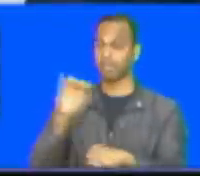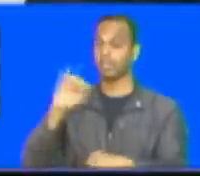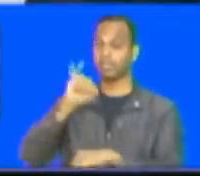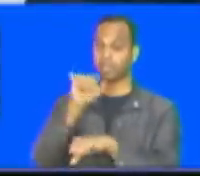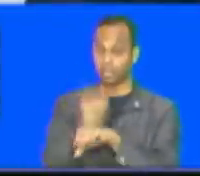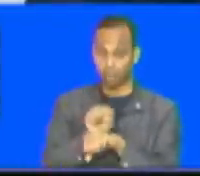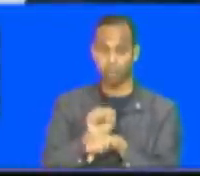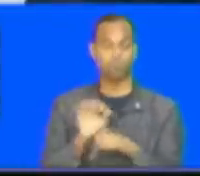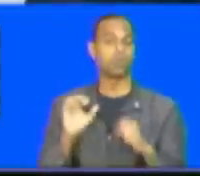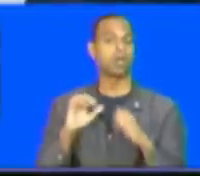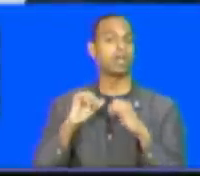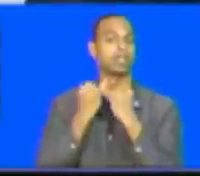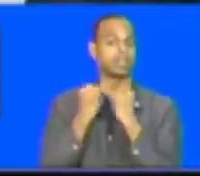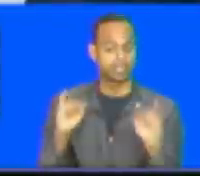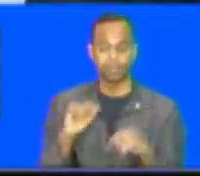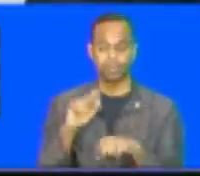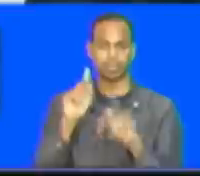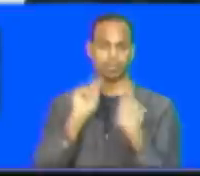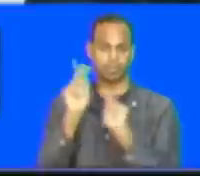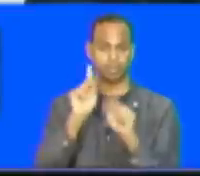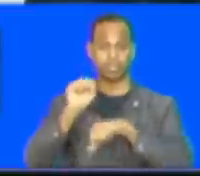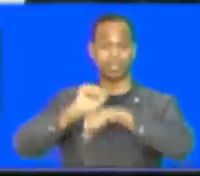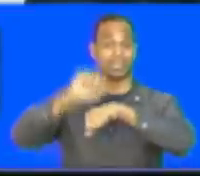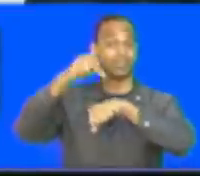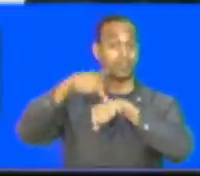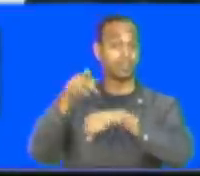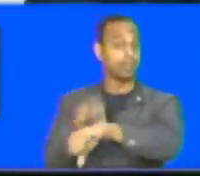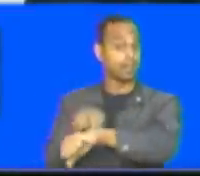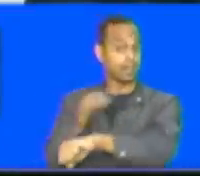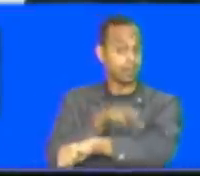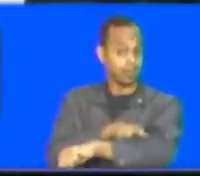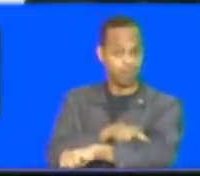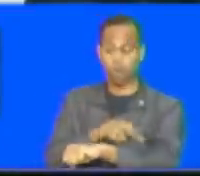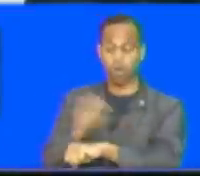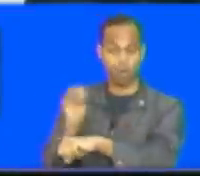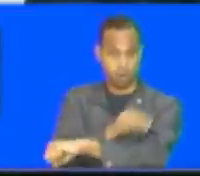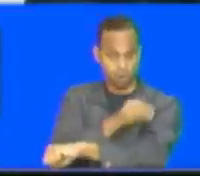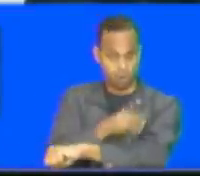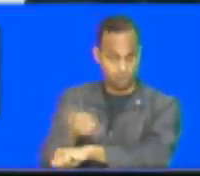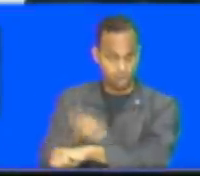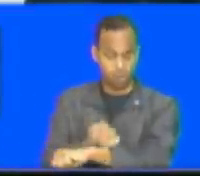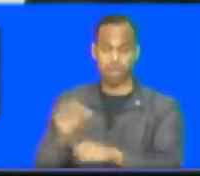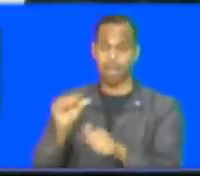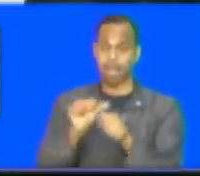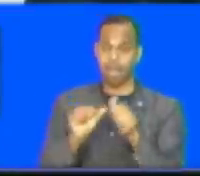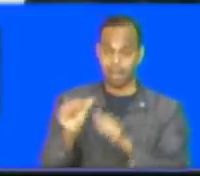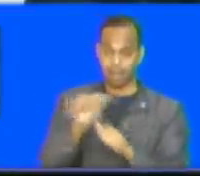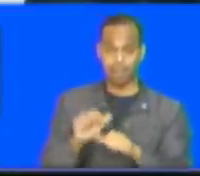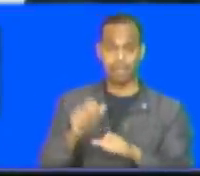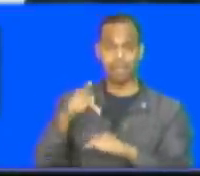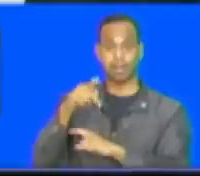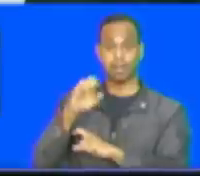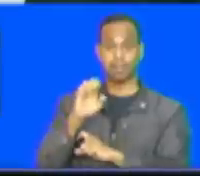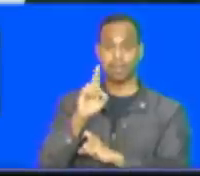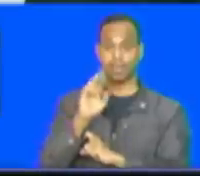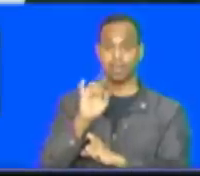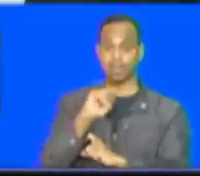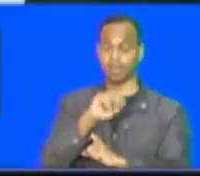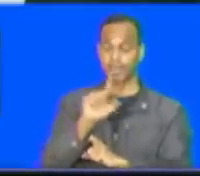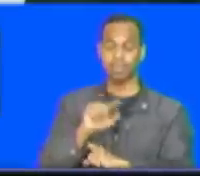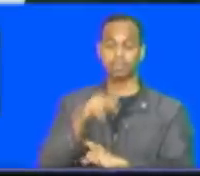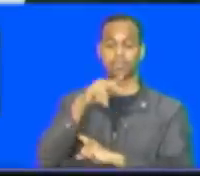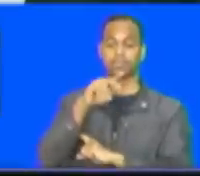Independencia, Puerto Plata, San Pedro de Macorís, La Romana, San José de Ocoa, Azua, Pedernales, Bao